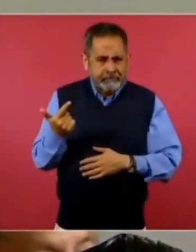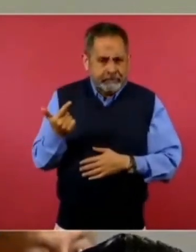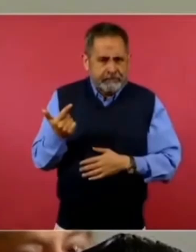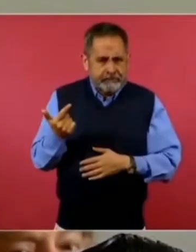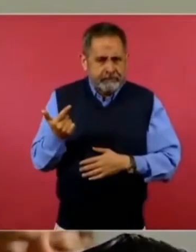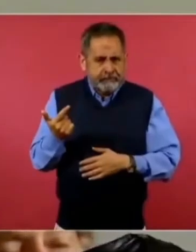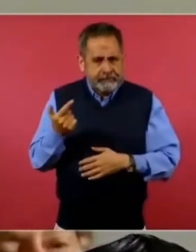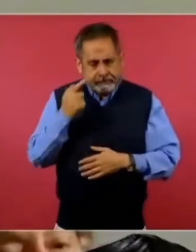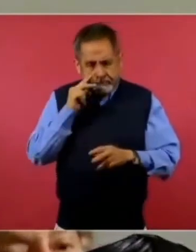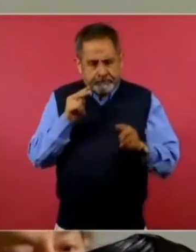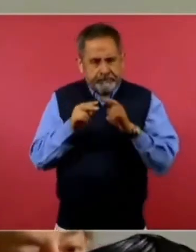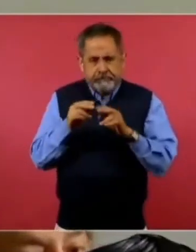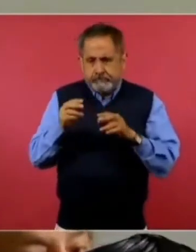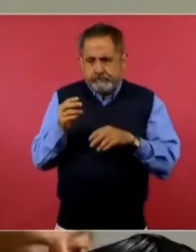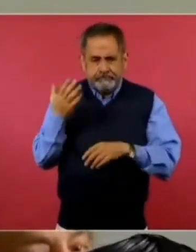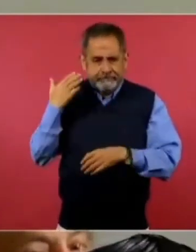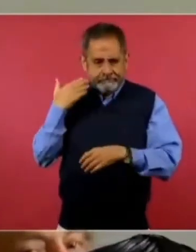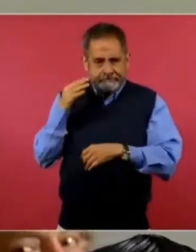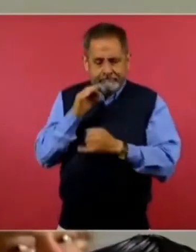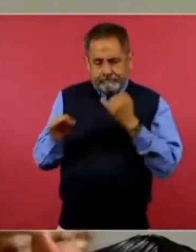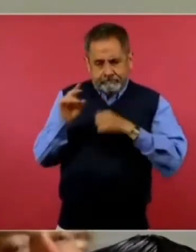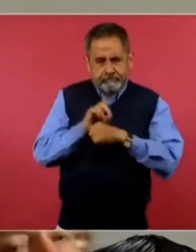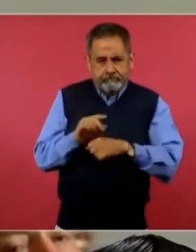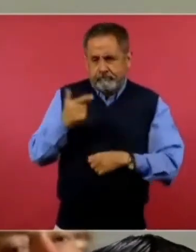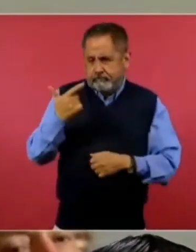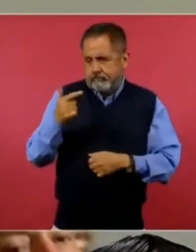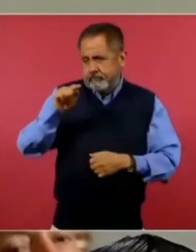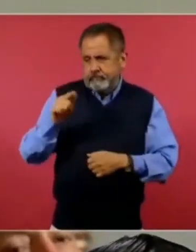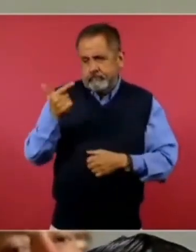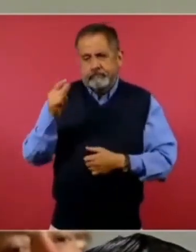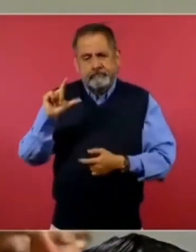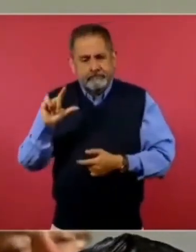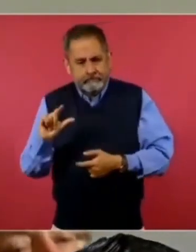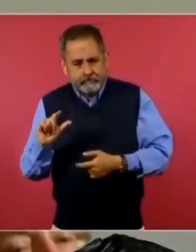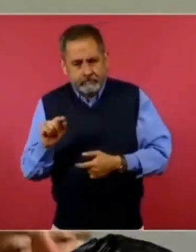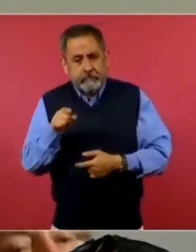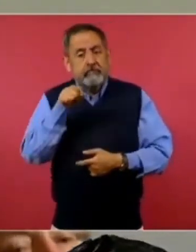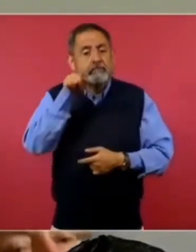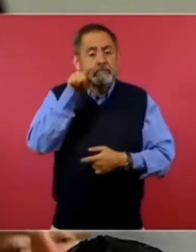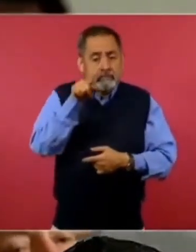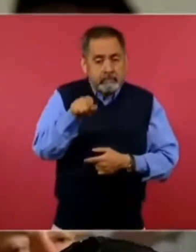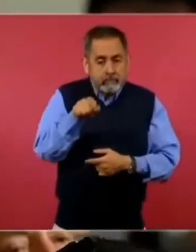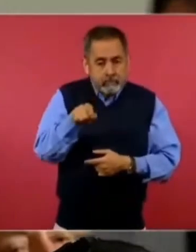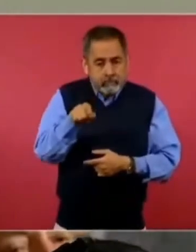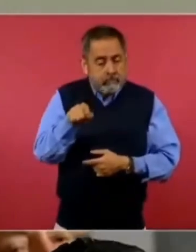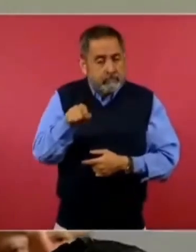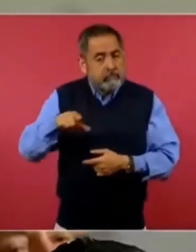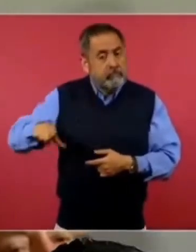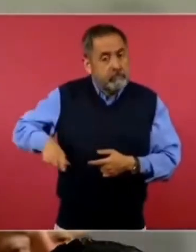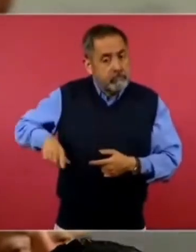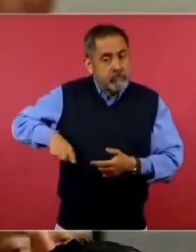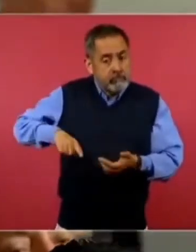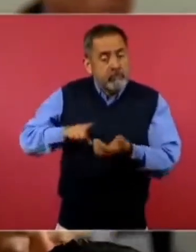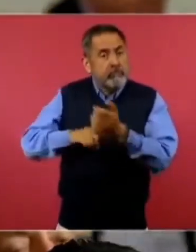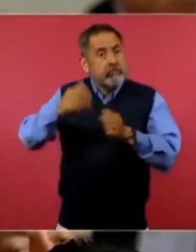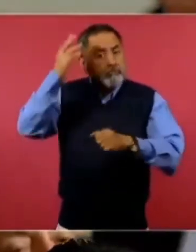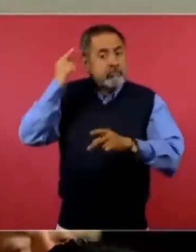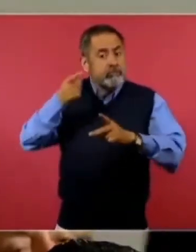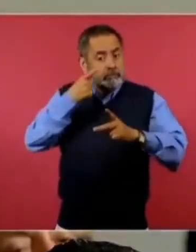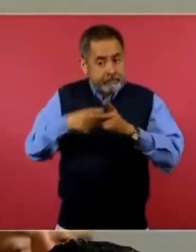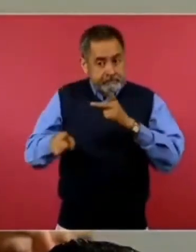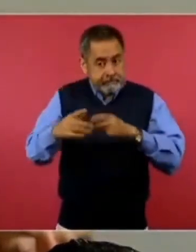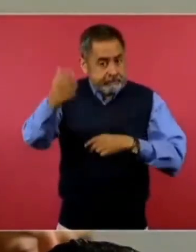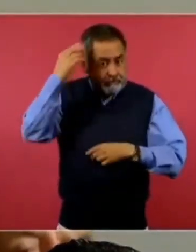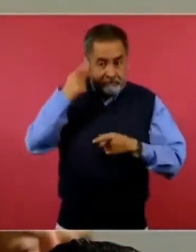¿no? Según el último día, pero usted recibió el gobierno con un tipo